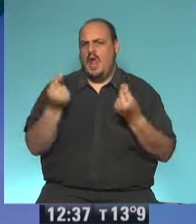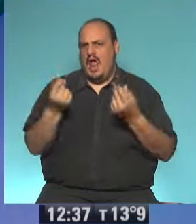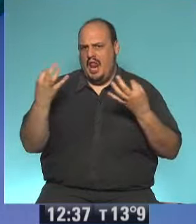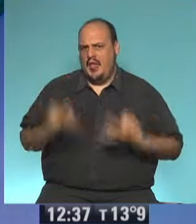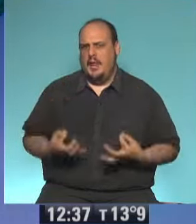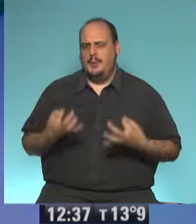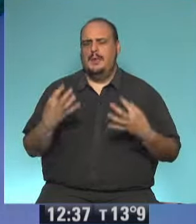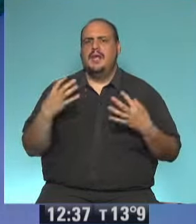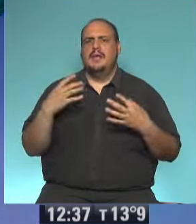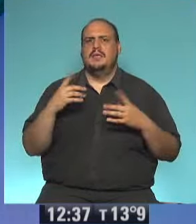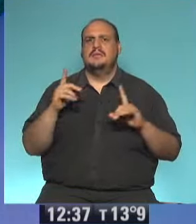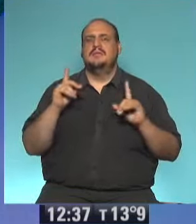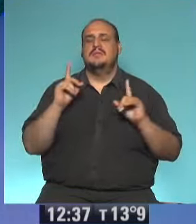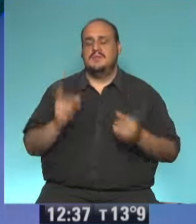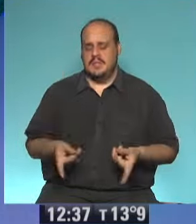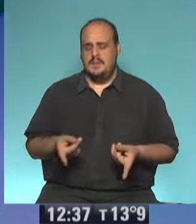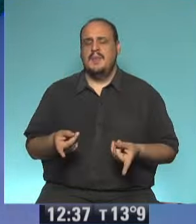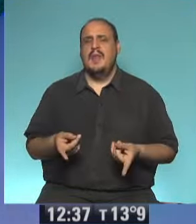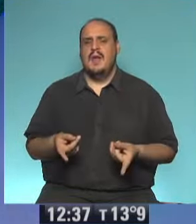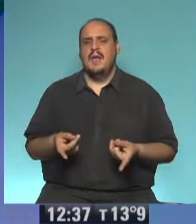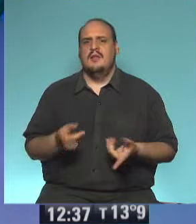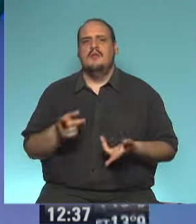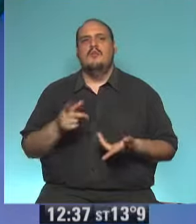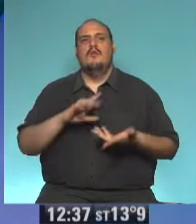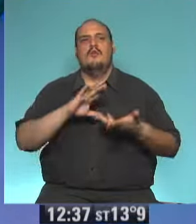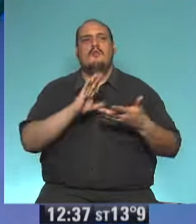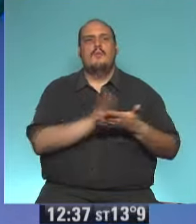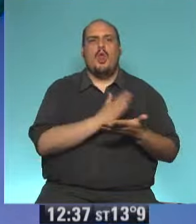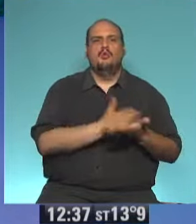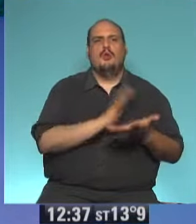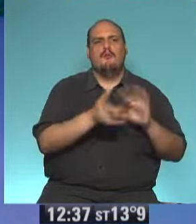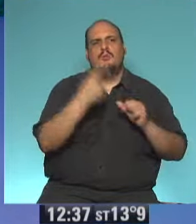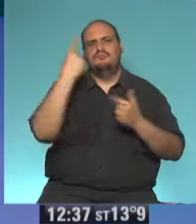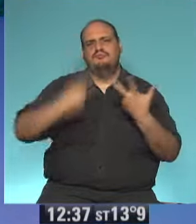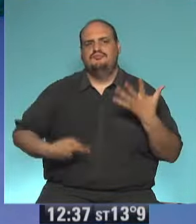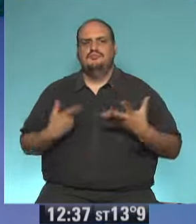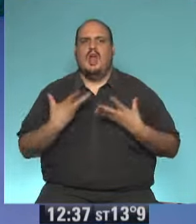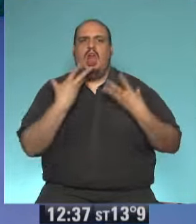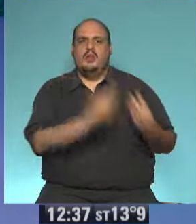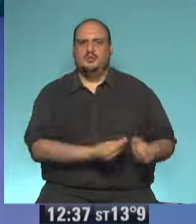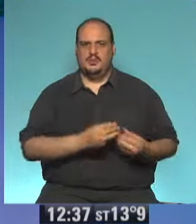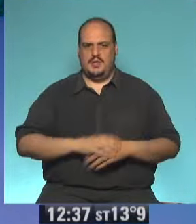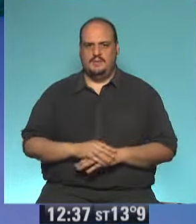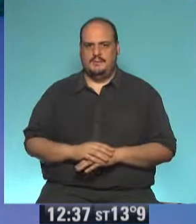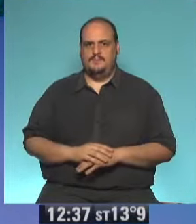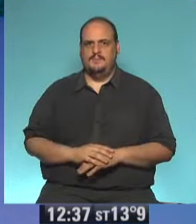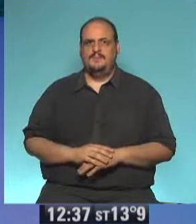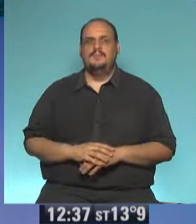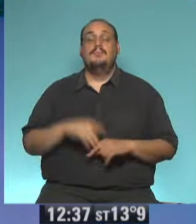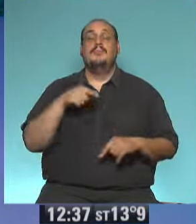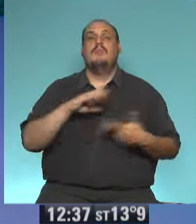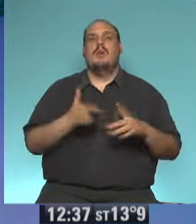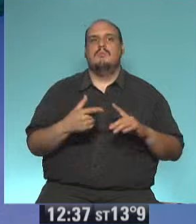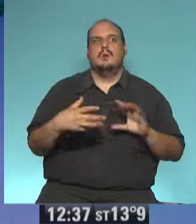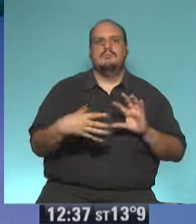soberanos, sino también para fortalecer otras formas de producción, ¿no? Claro, esto es como que la unión hace la